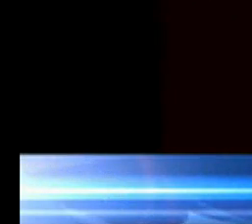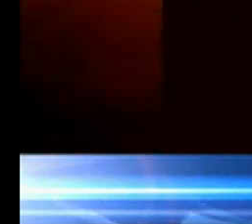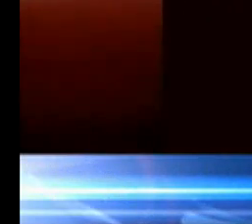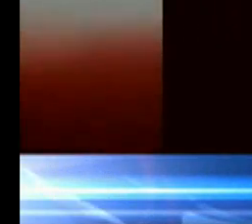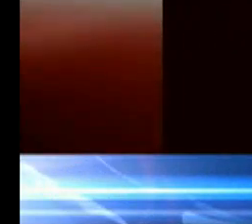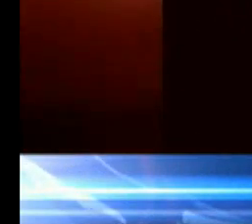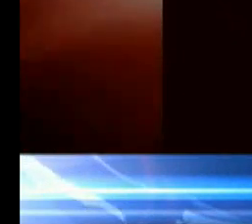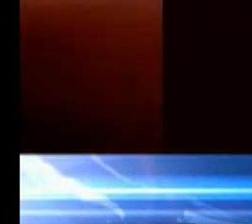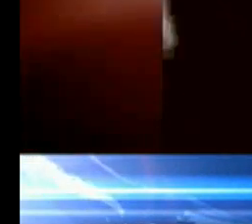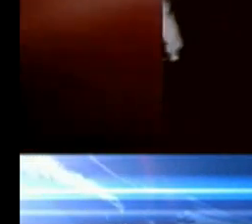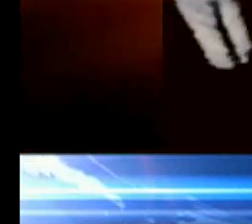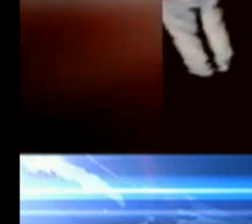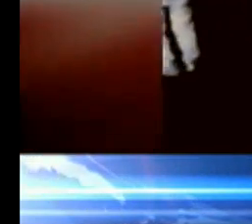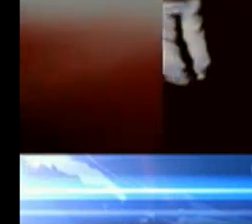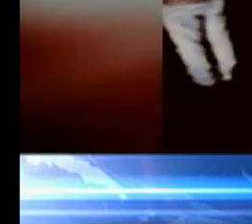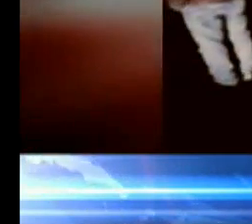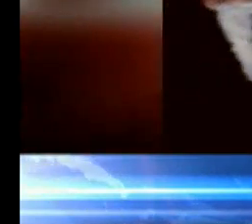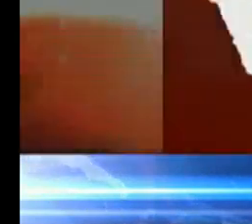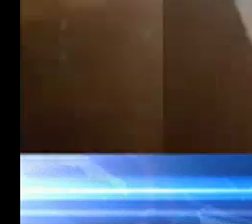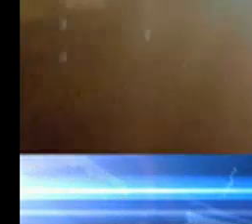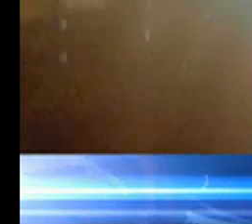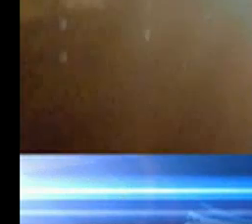vehículo.